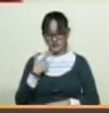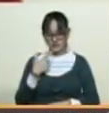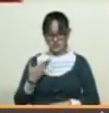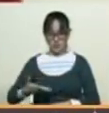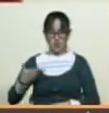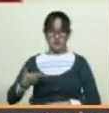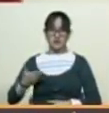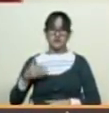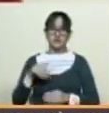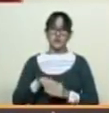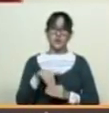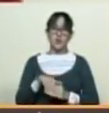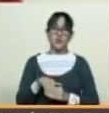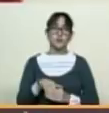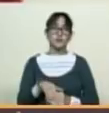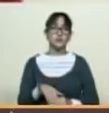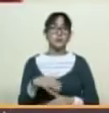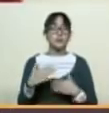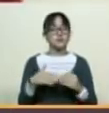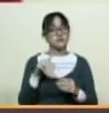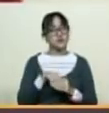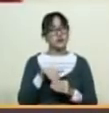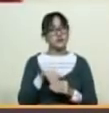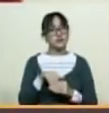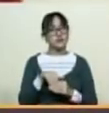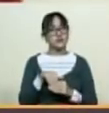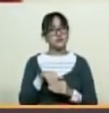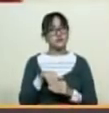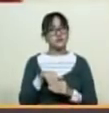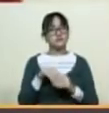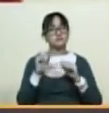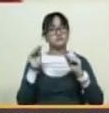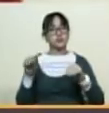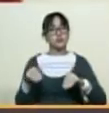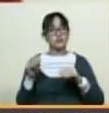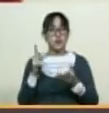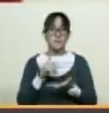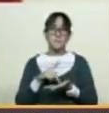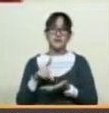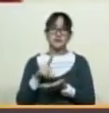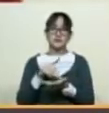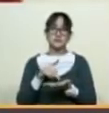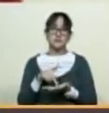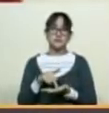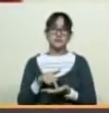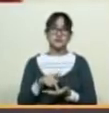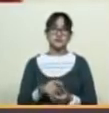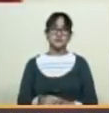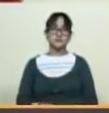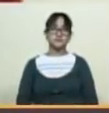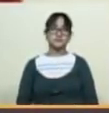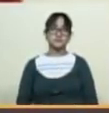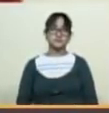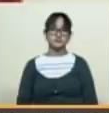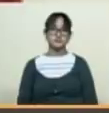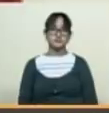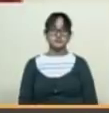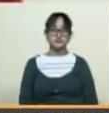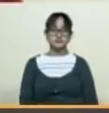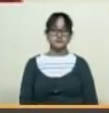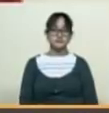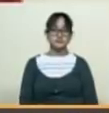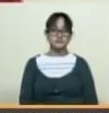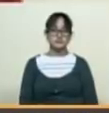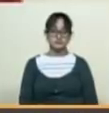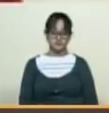importancia del voto, la importancia del proceso electoral y llamando a la participación. Y como siempre, el